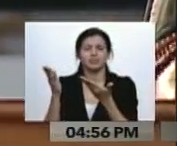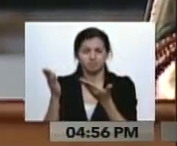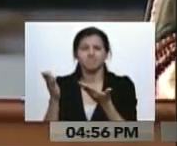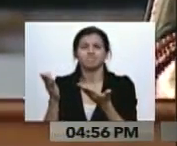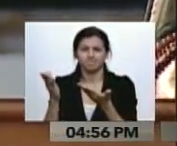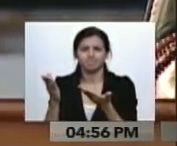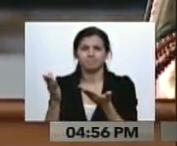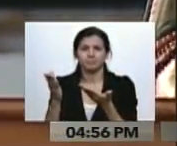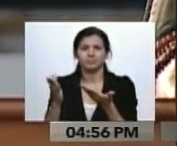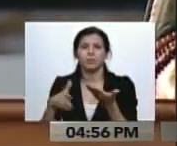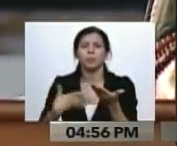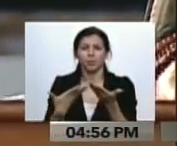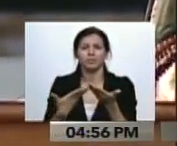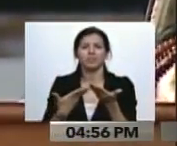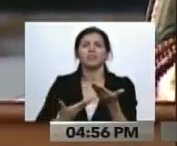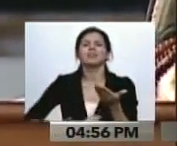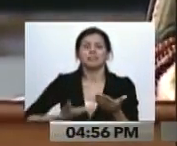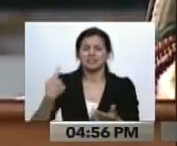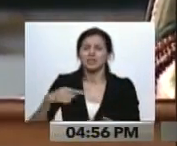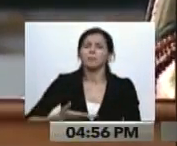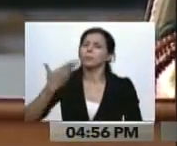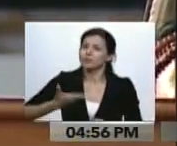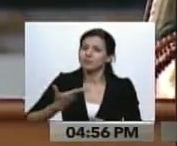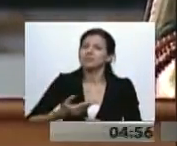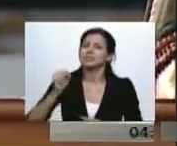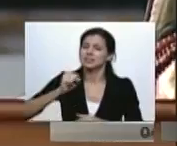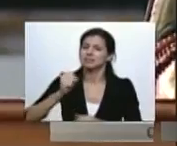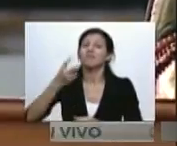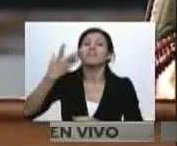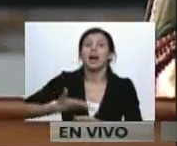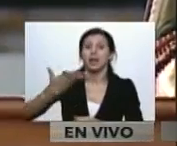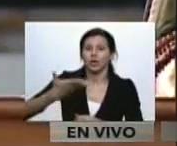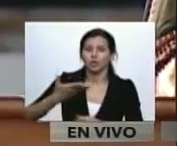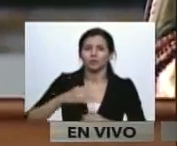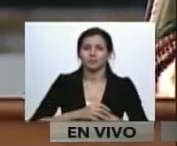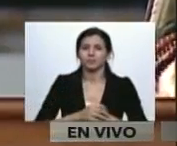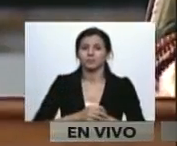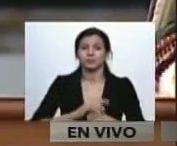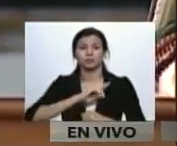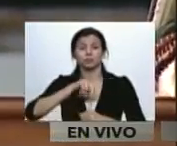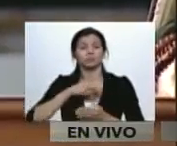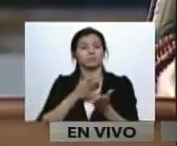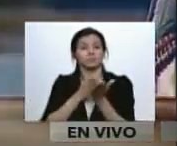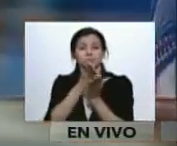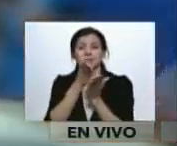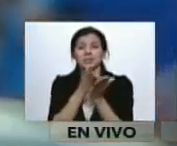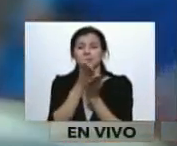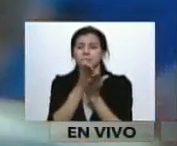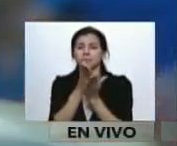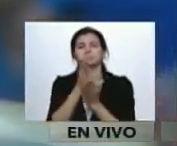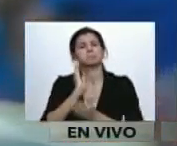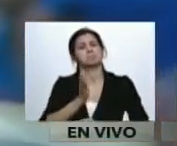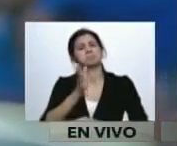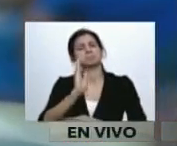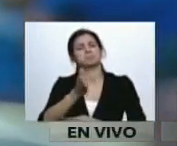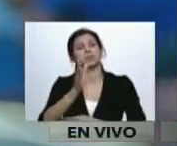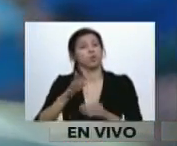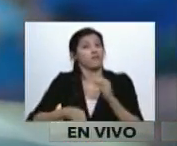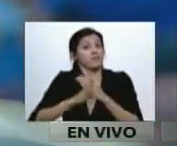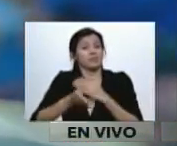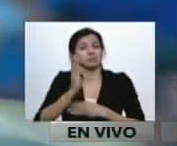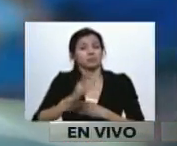Chávez, tendrá sentido en nuestra vida. Lo que seguimos haciendo, camino al andar, convencidos